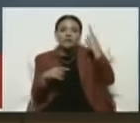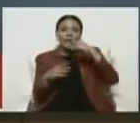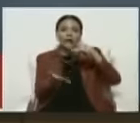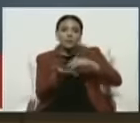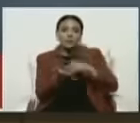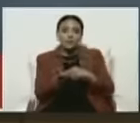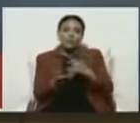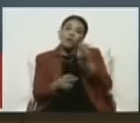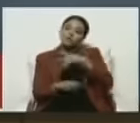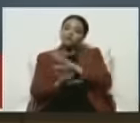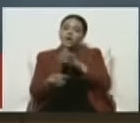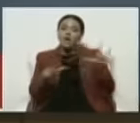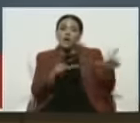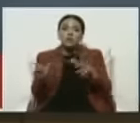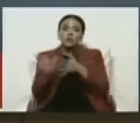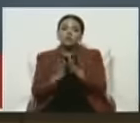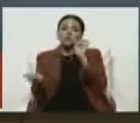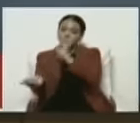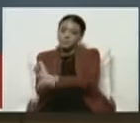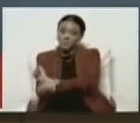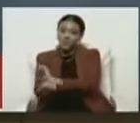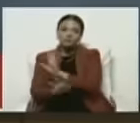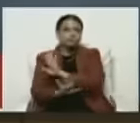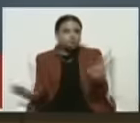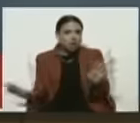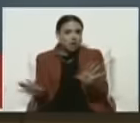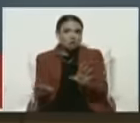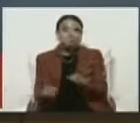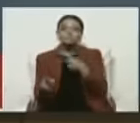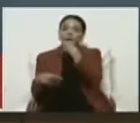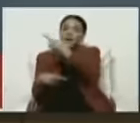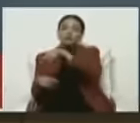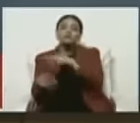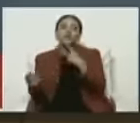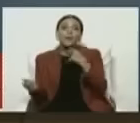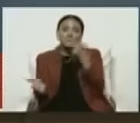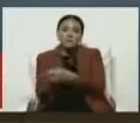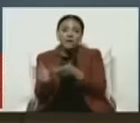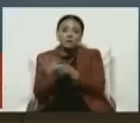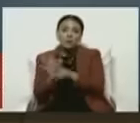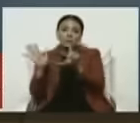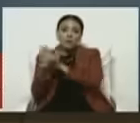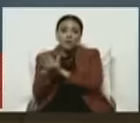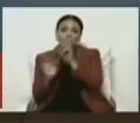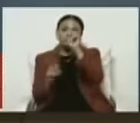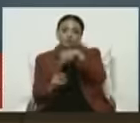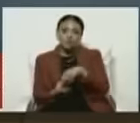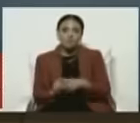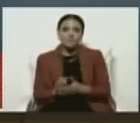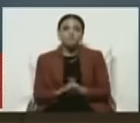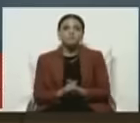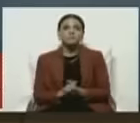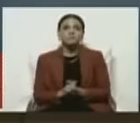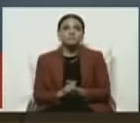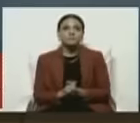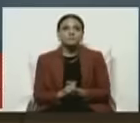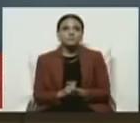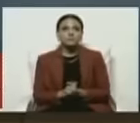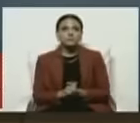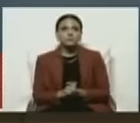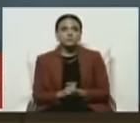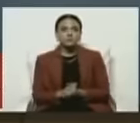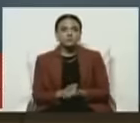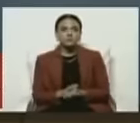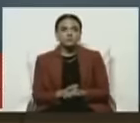por el delito de tráfico y comercio ilícito de recursos o materiales estratégicos y asociación